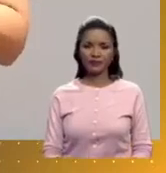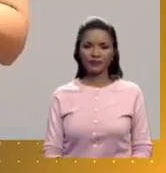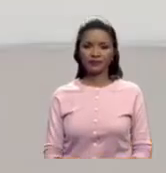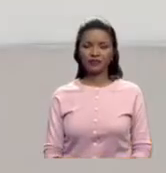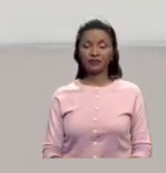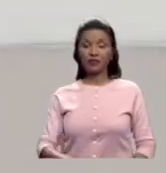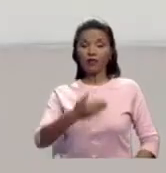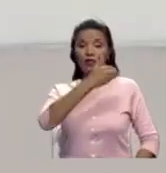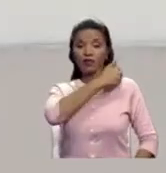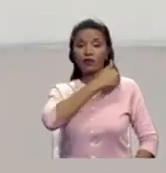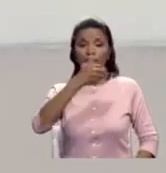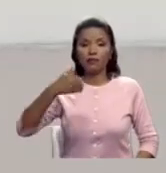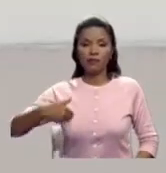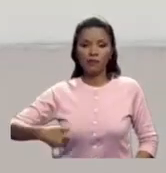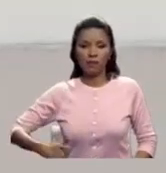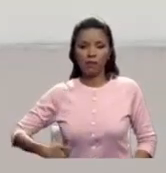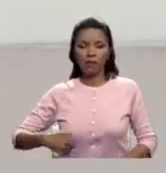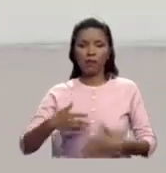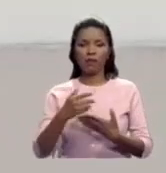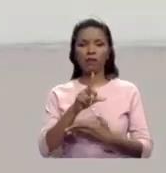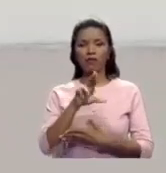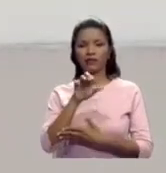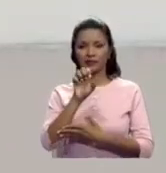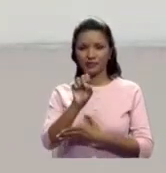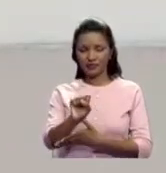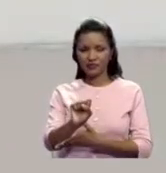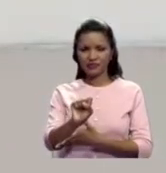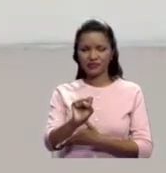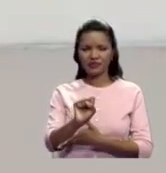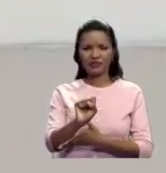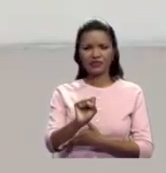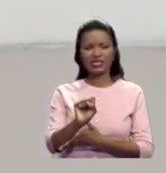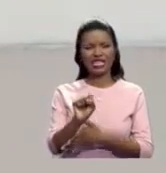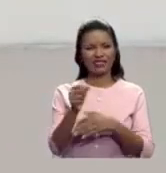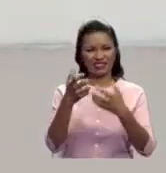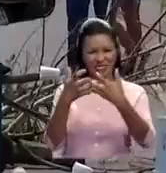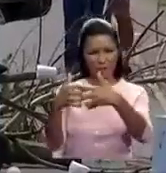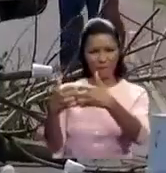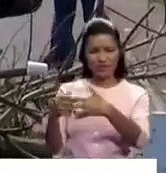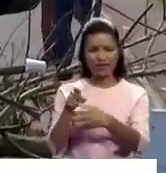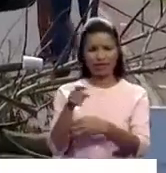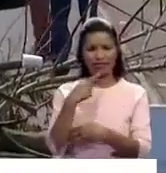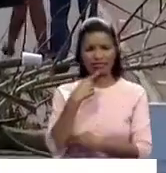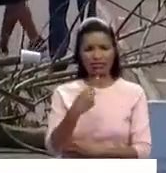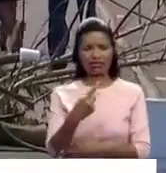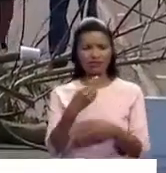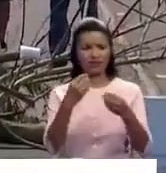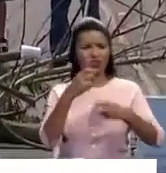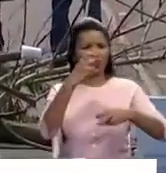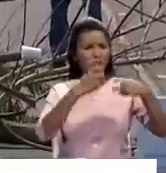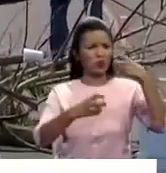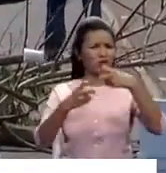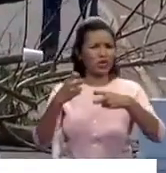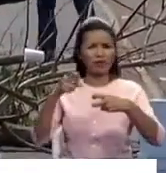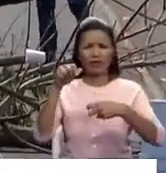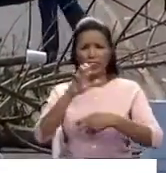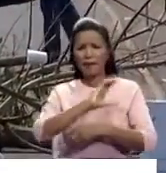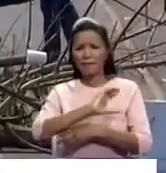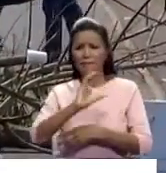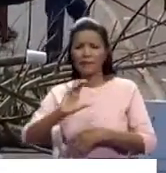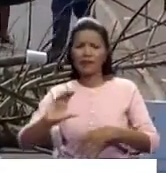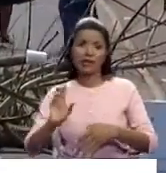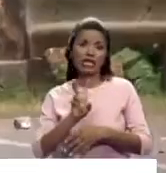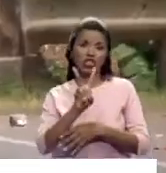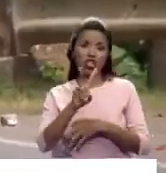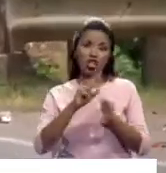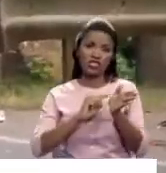El presidente del Sindicato de Industriales, Luis Frauca, ha señalado que debido a la situación que se vive ya en el país por más de